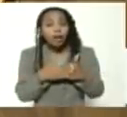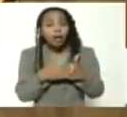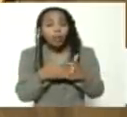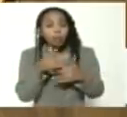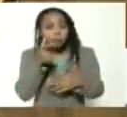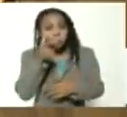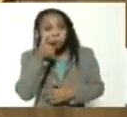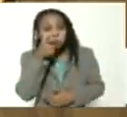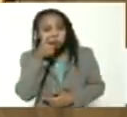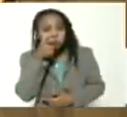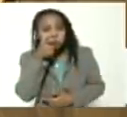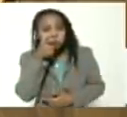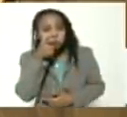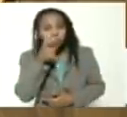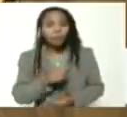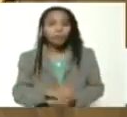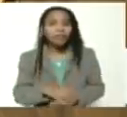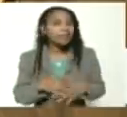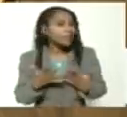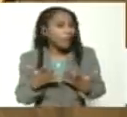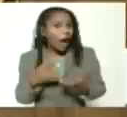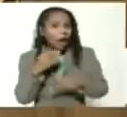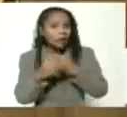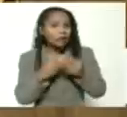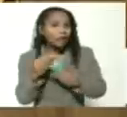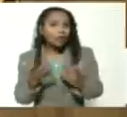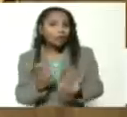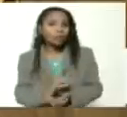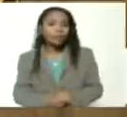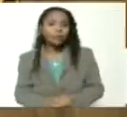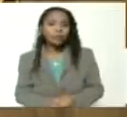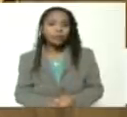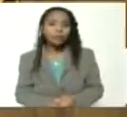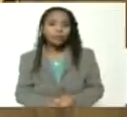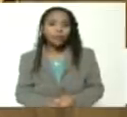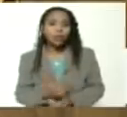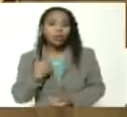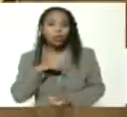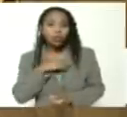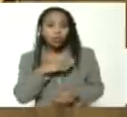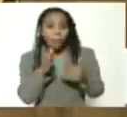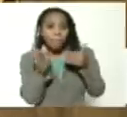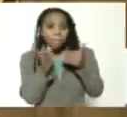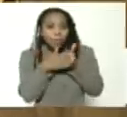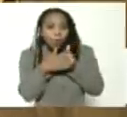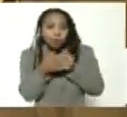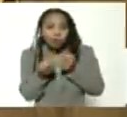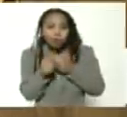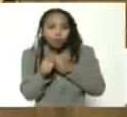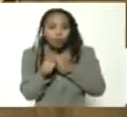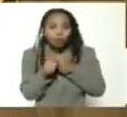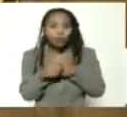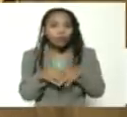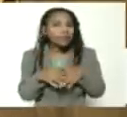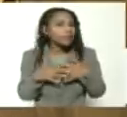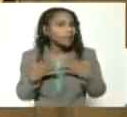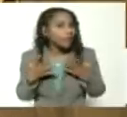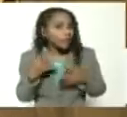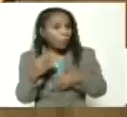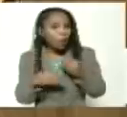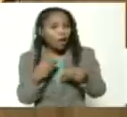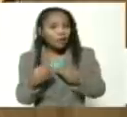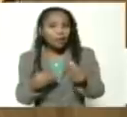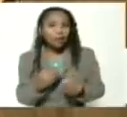guardia. ¿Qué íbamos a hacer? Estábamos encerrados. ¿Qué íbamos a